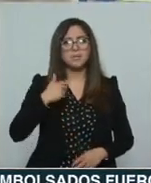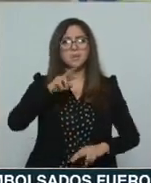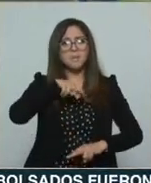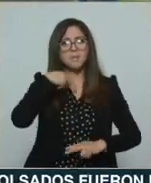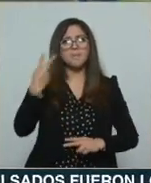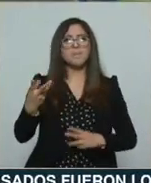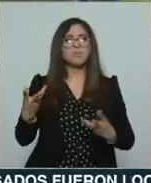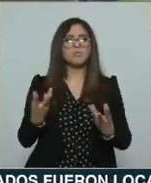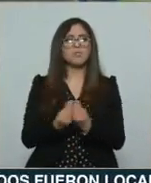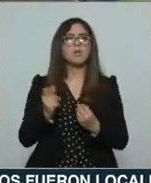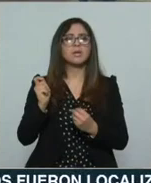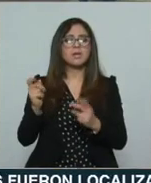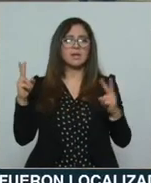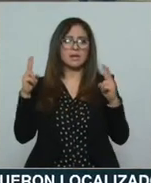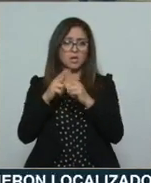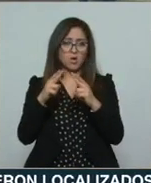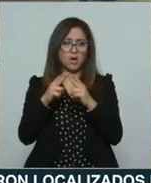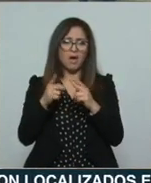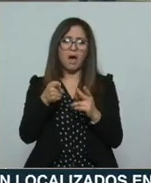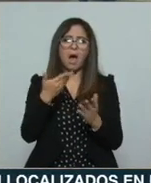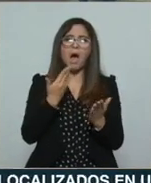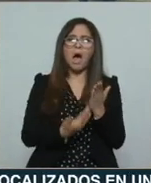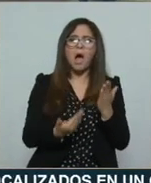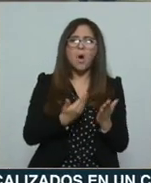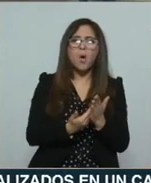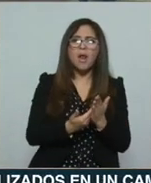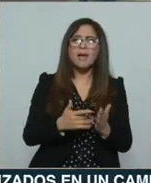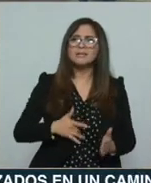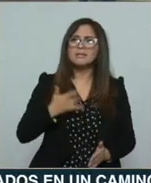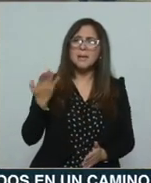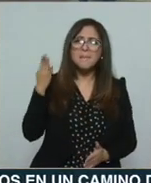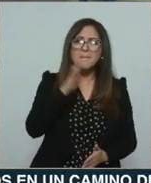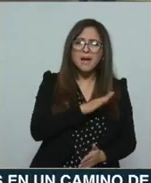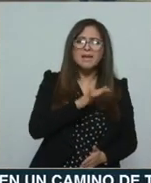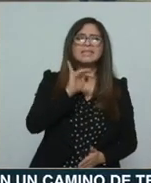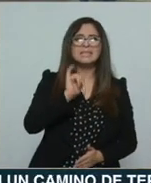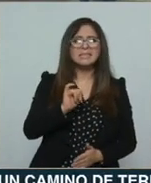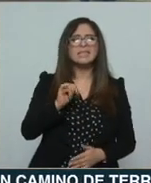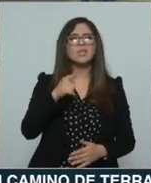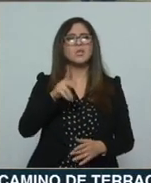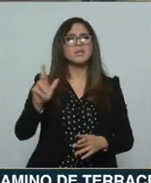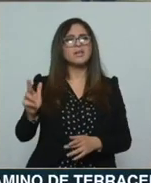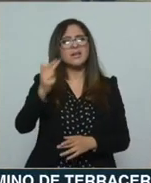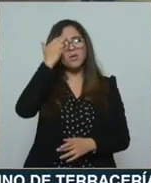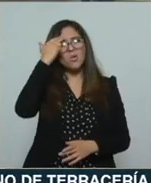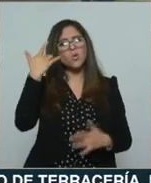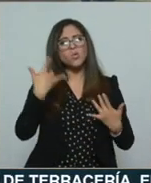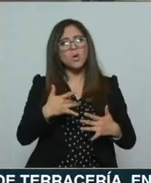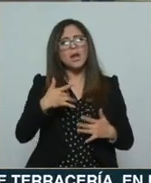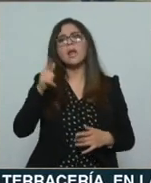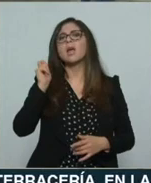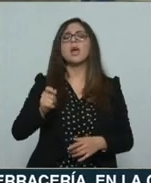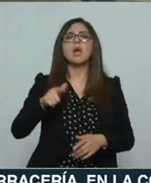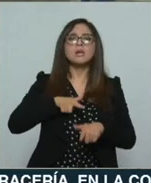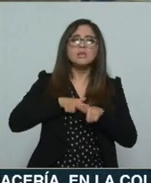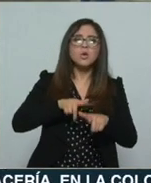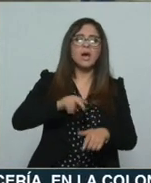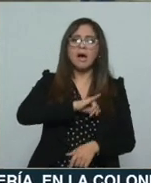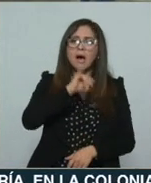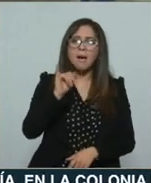religión. Es algo que ya no duele, sí está ahí, y alguna vez yo coincidí mucho con alguien que dijo eso.